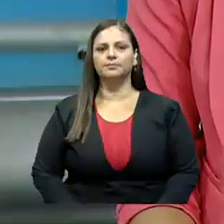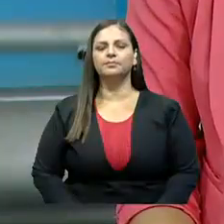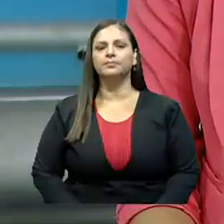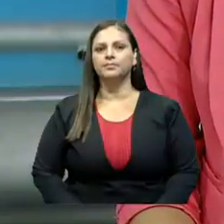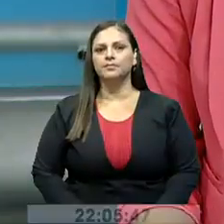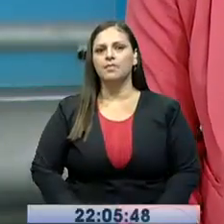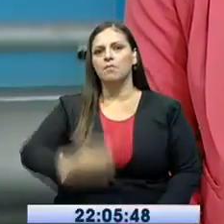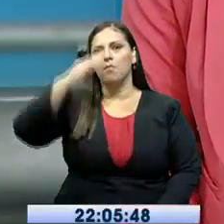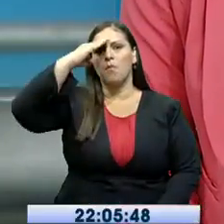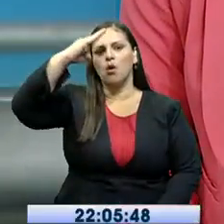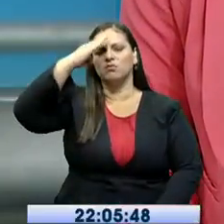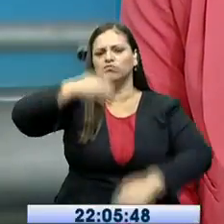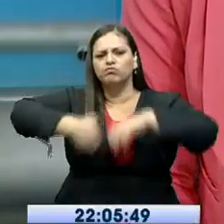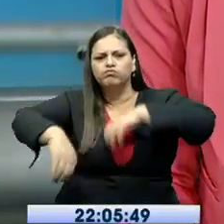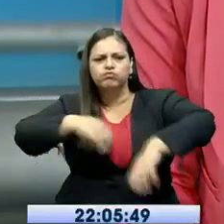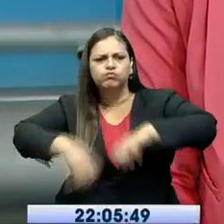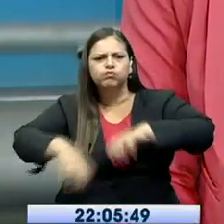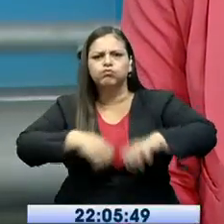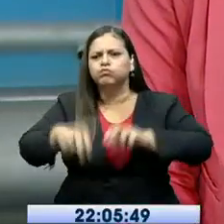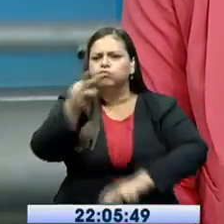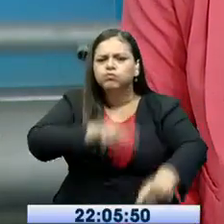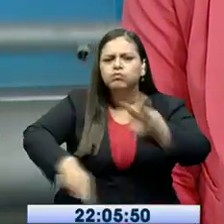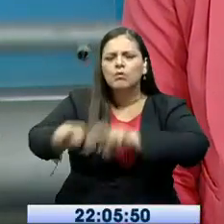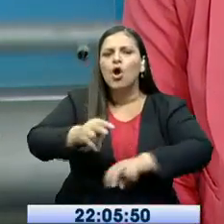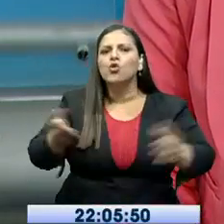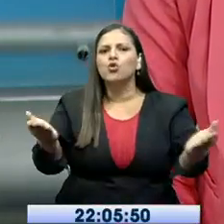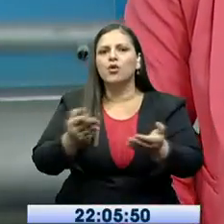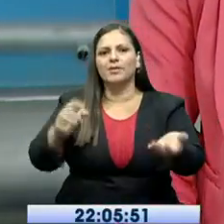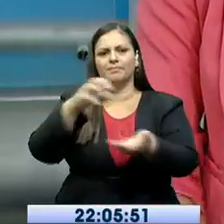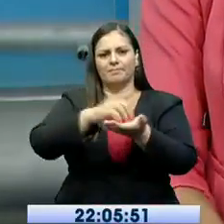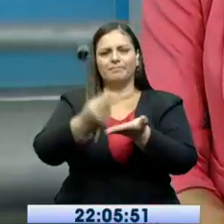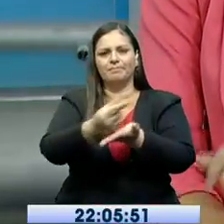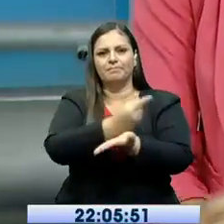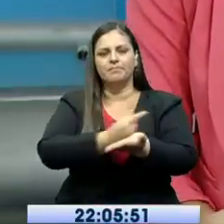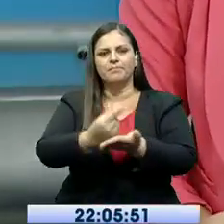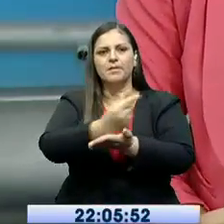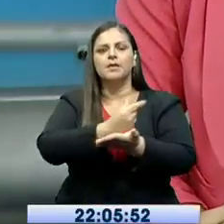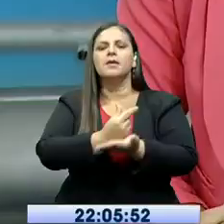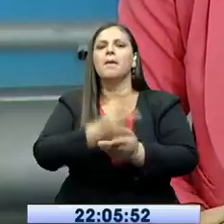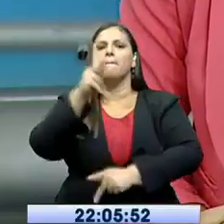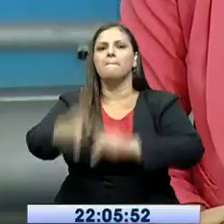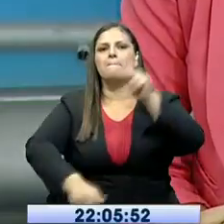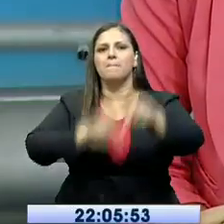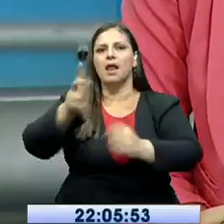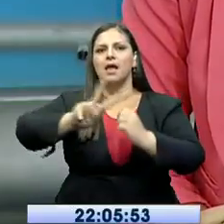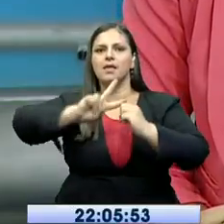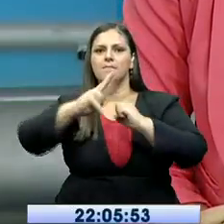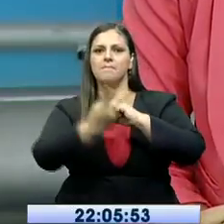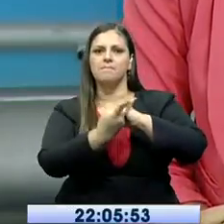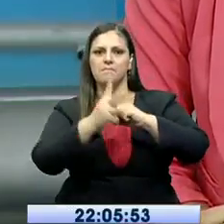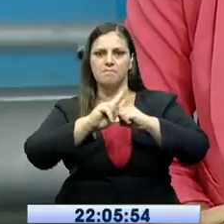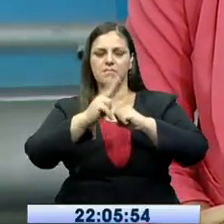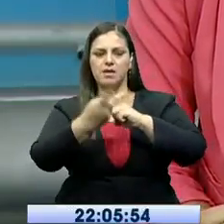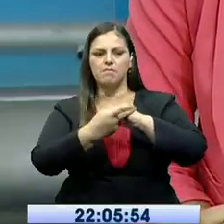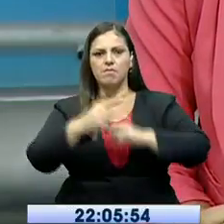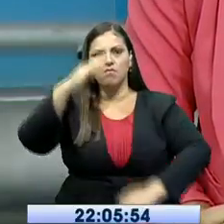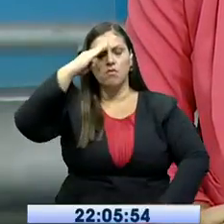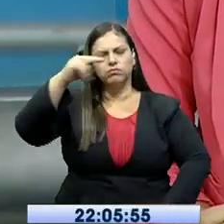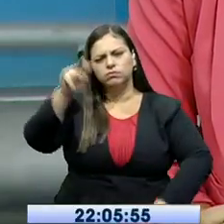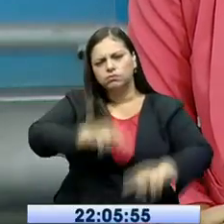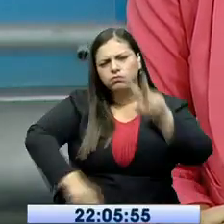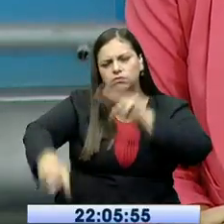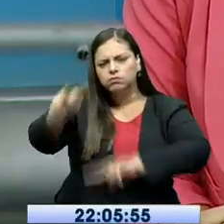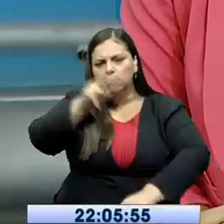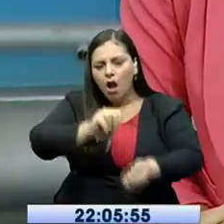Casi media tonelada de droga fue decomisada en un operativo ejecutado durante este fin de semana en el Cantón General Villamil Playas,